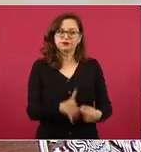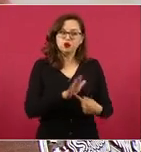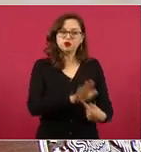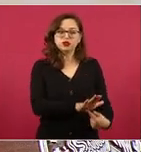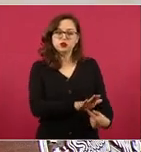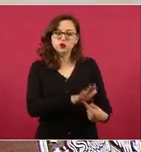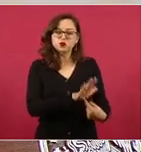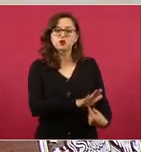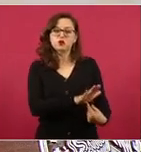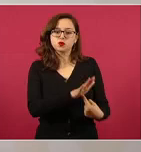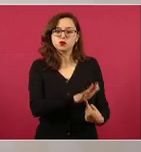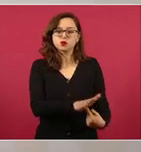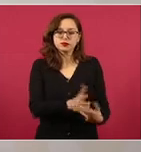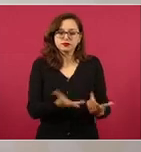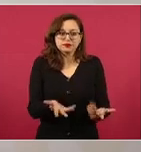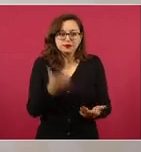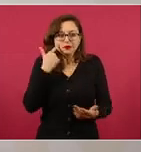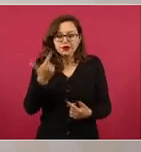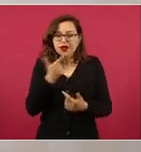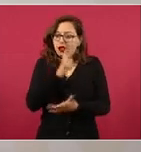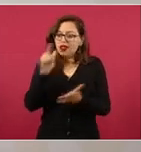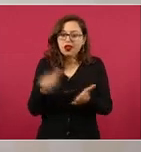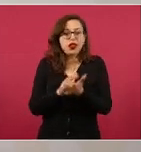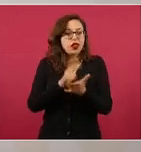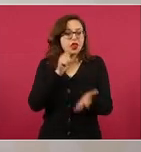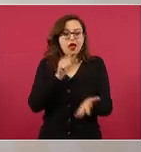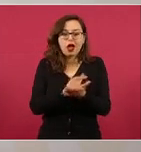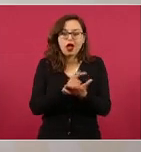de que legalmente